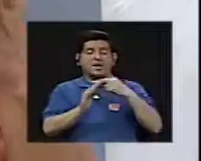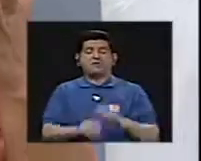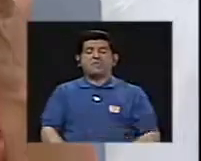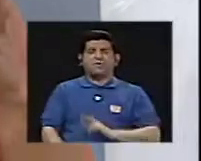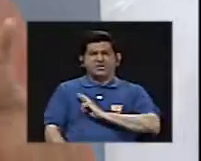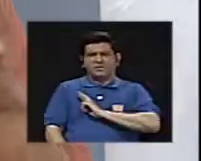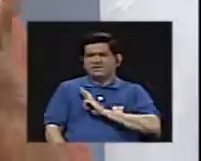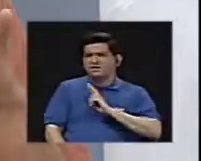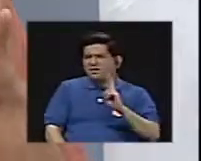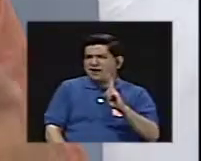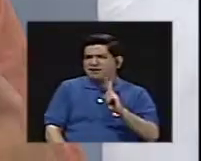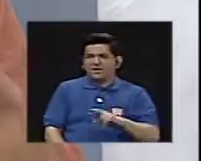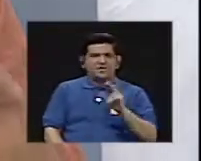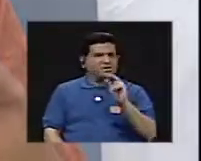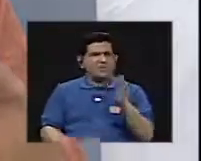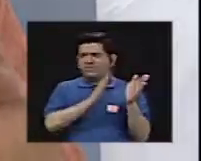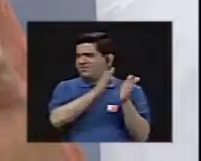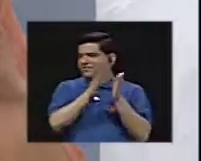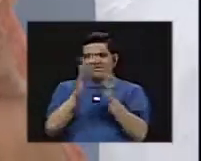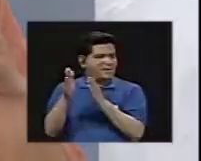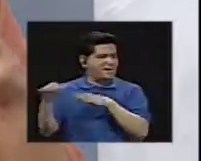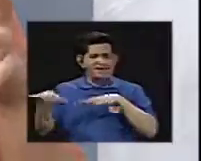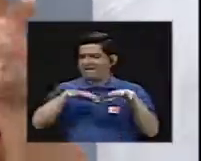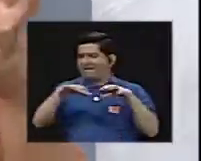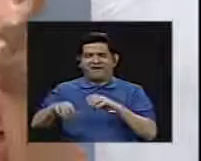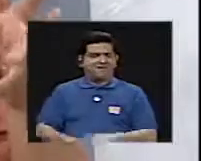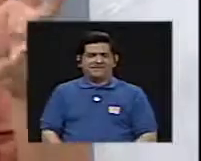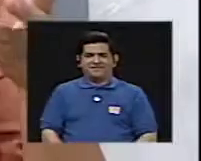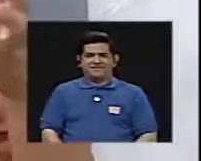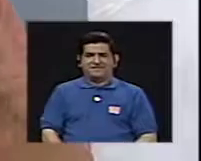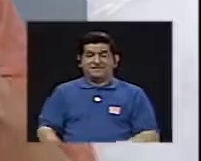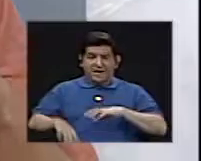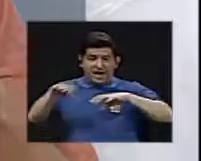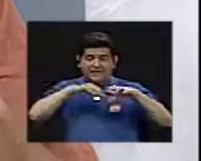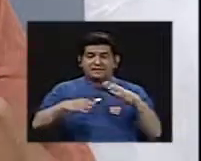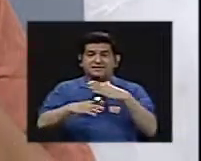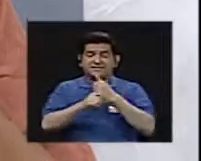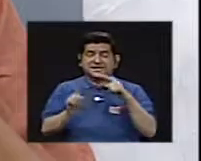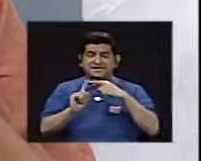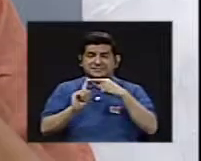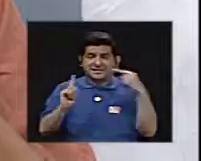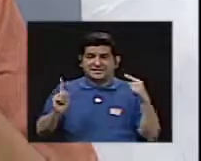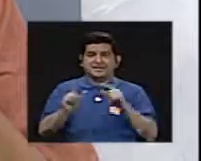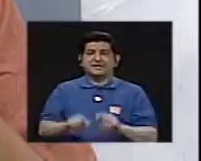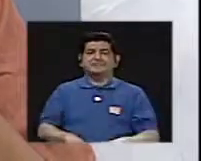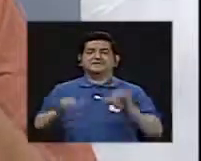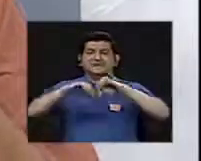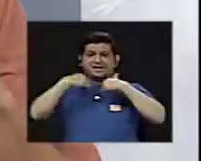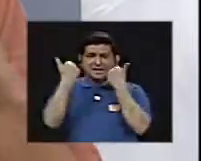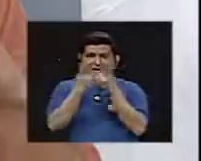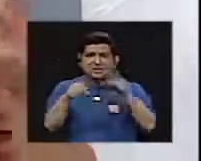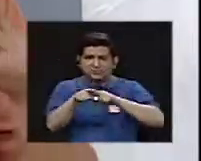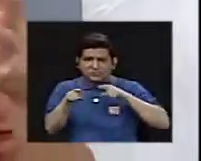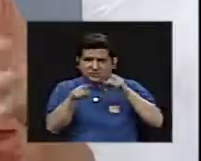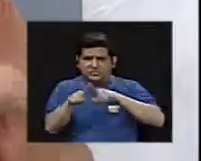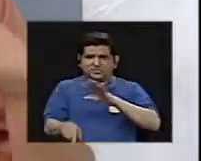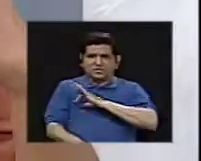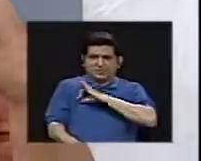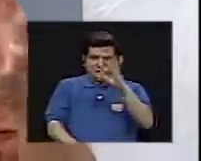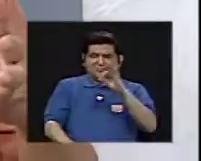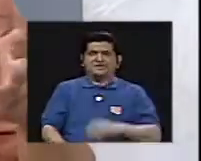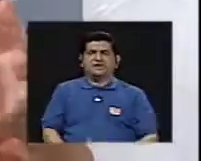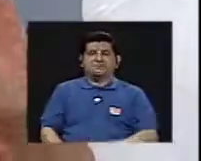eclesiástico no es el de organizador de la actividad. La actividad se organiza desde la cofradía, de manera, pues todos ellos